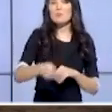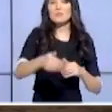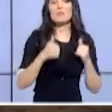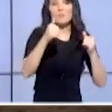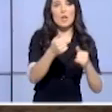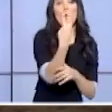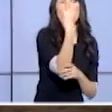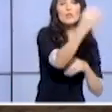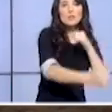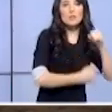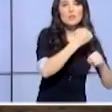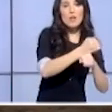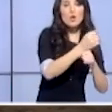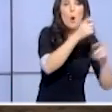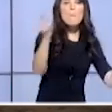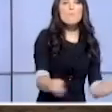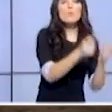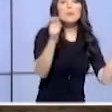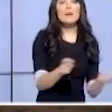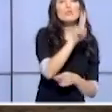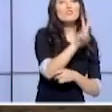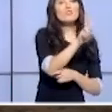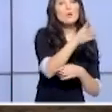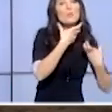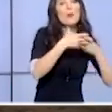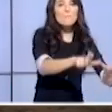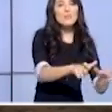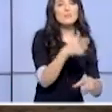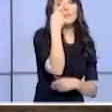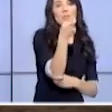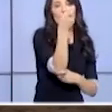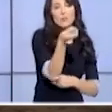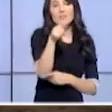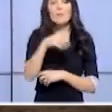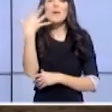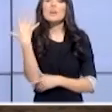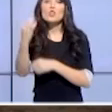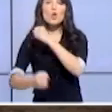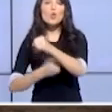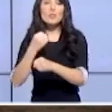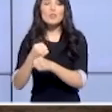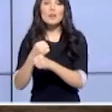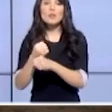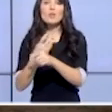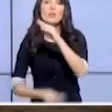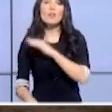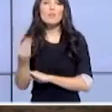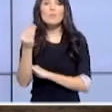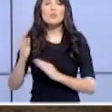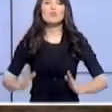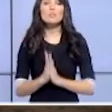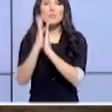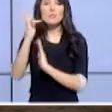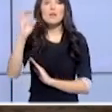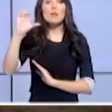como son el cuarto Centenario de la publicación de la segunda parte del Quijote y el quinto centenario